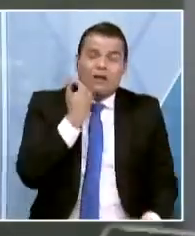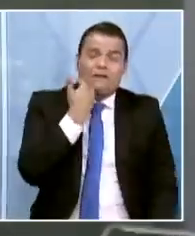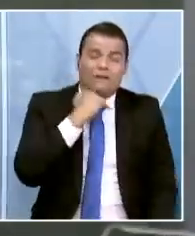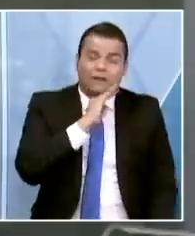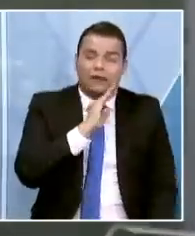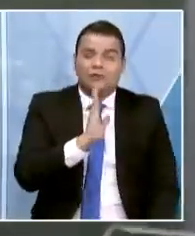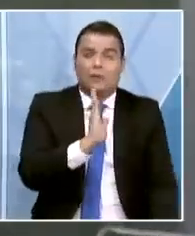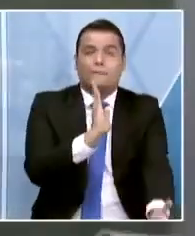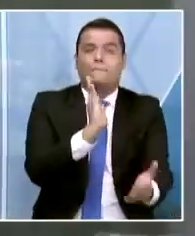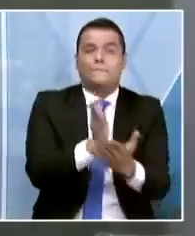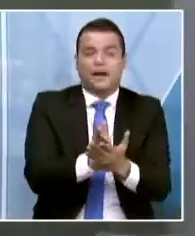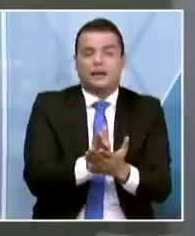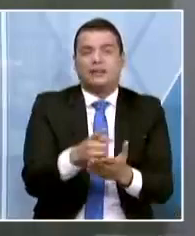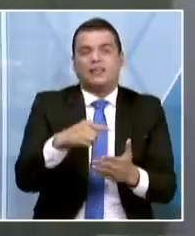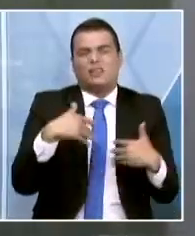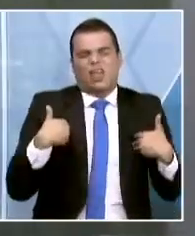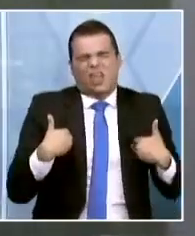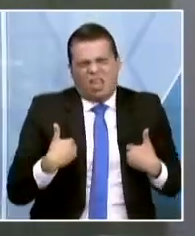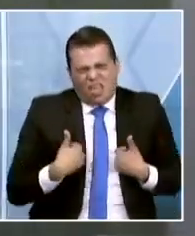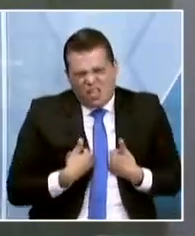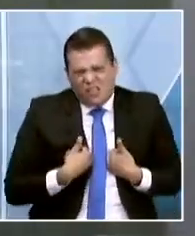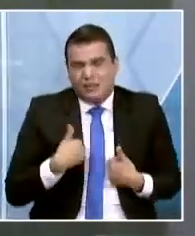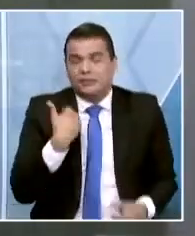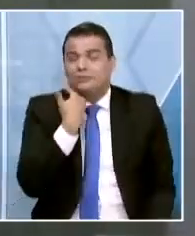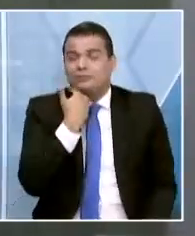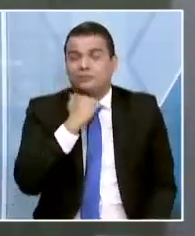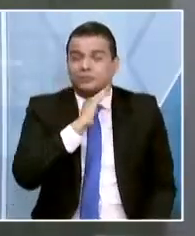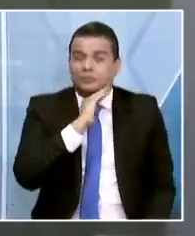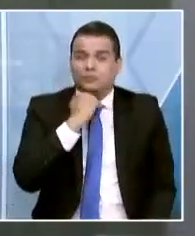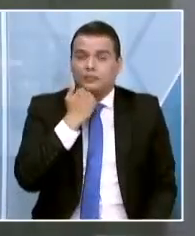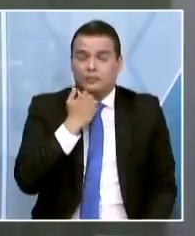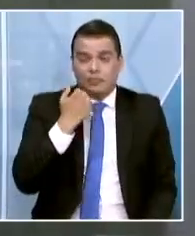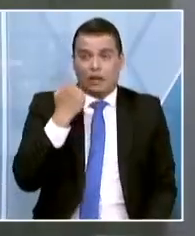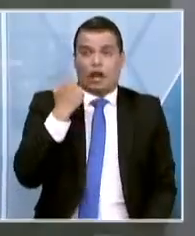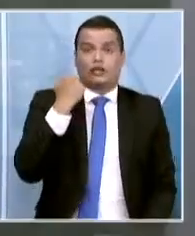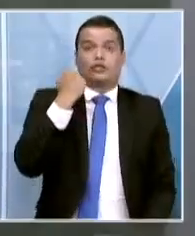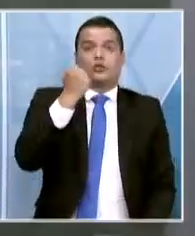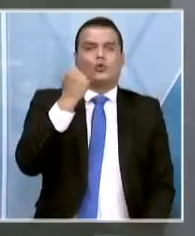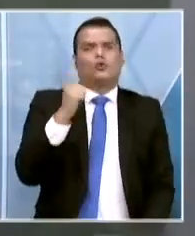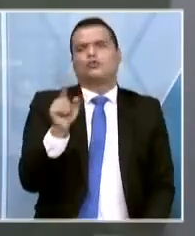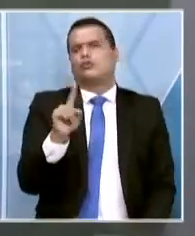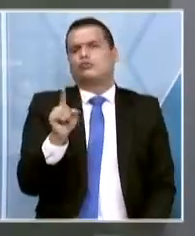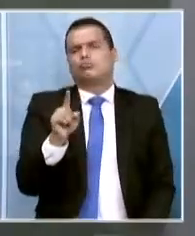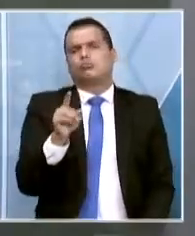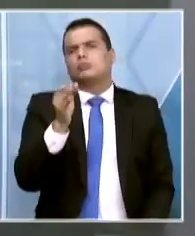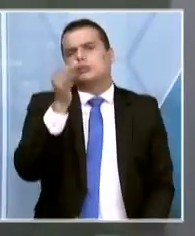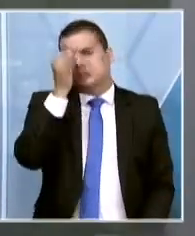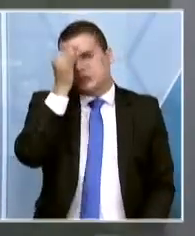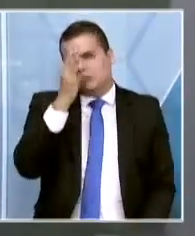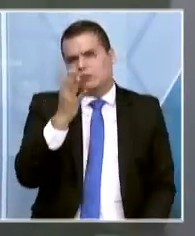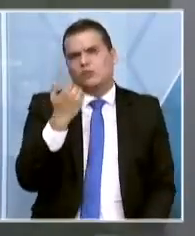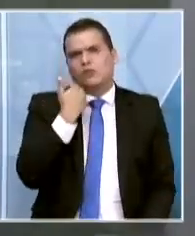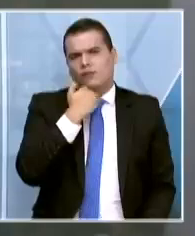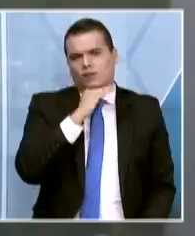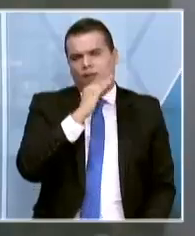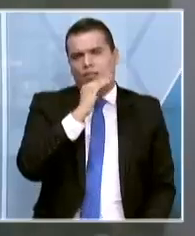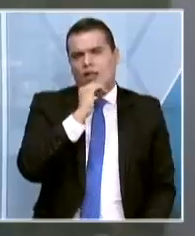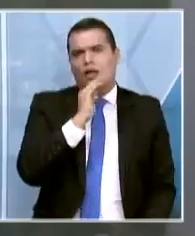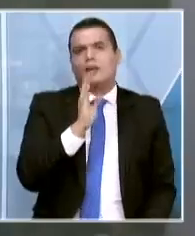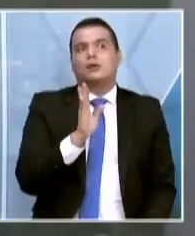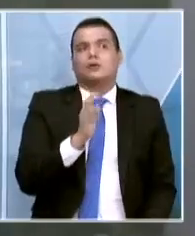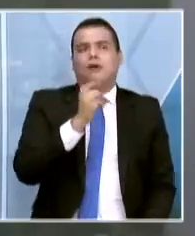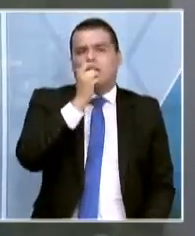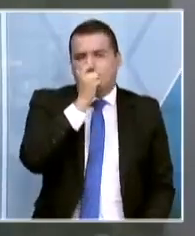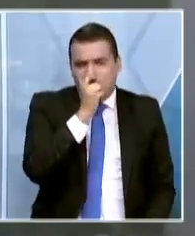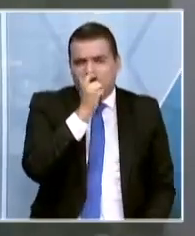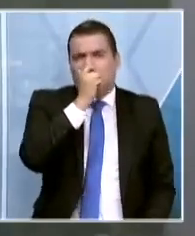mucho cansancio, fiebre ocasionalmente, no necesariamente, puede no tener fiebre, pero el paciente en muchas